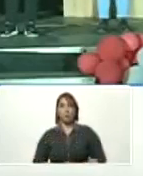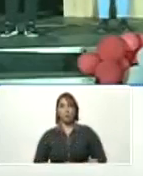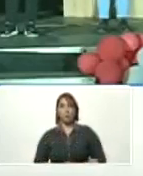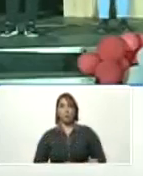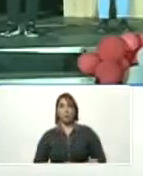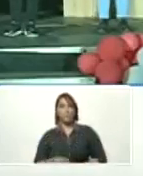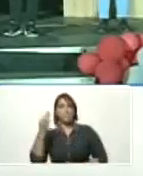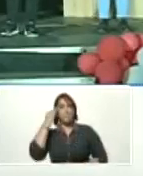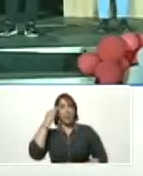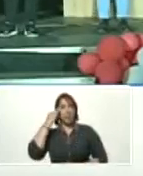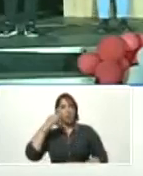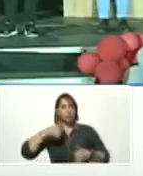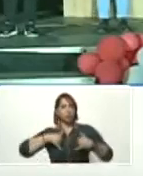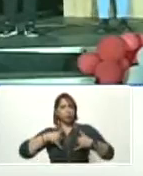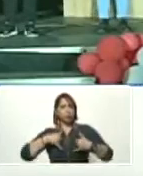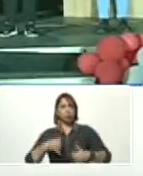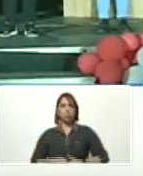mente propia.